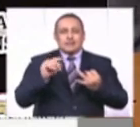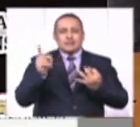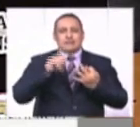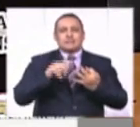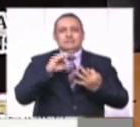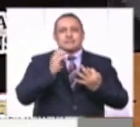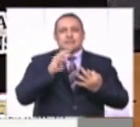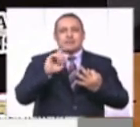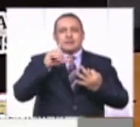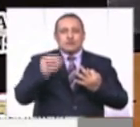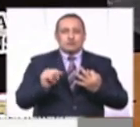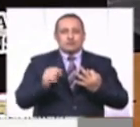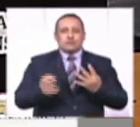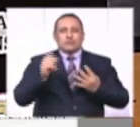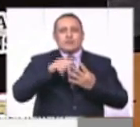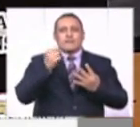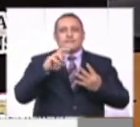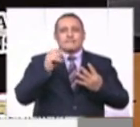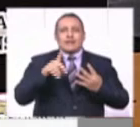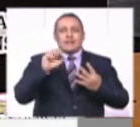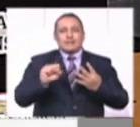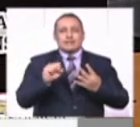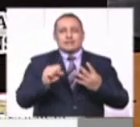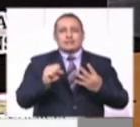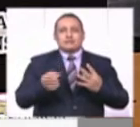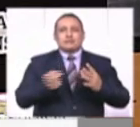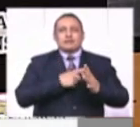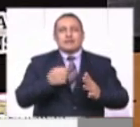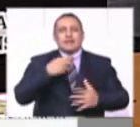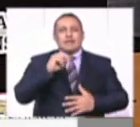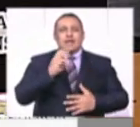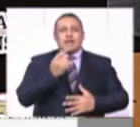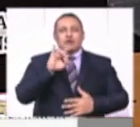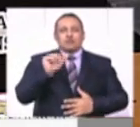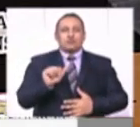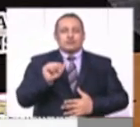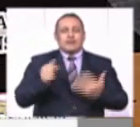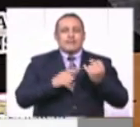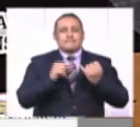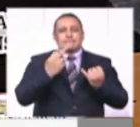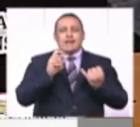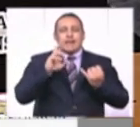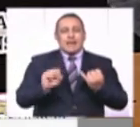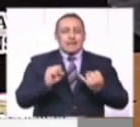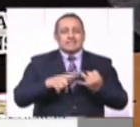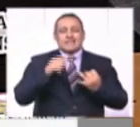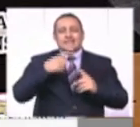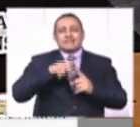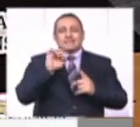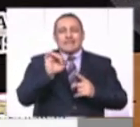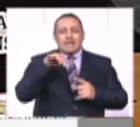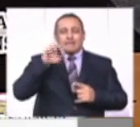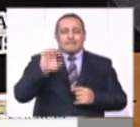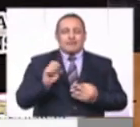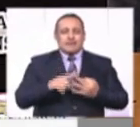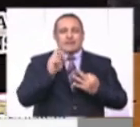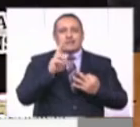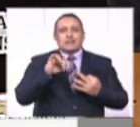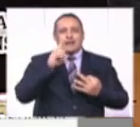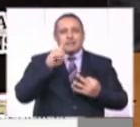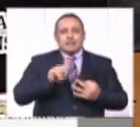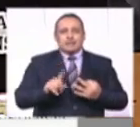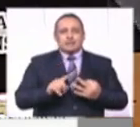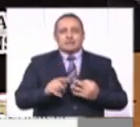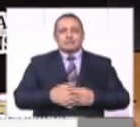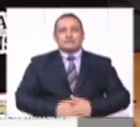Ceballos madariaga paredes González Héctor Acuña varas Meléndez taipe Coronado Ramírez